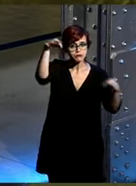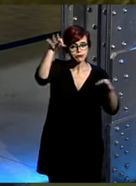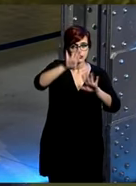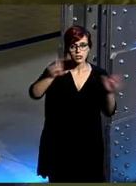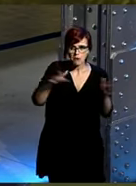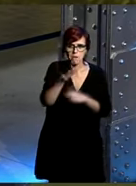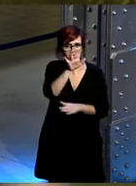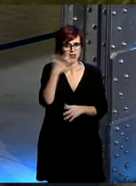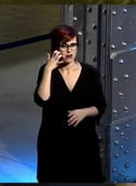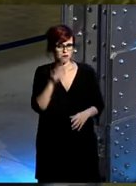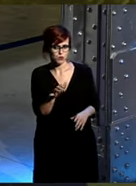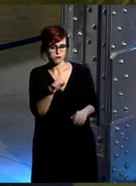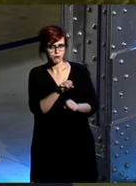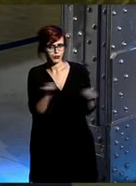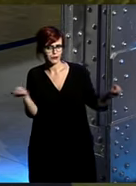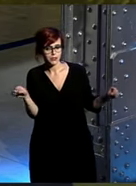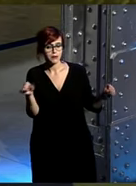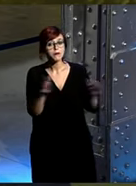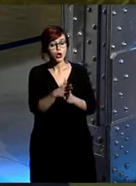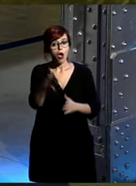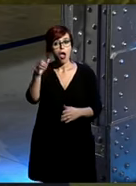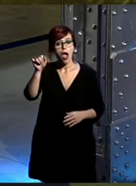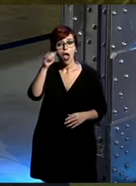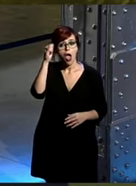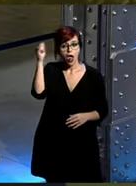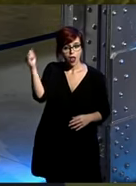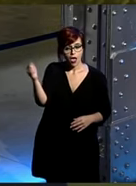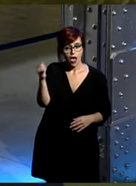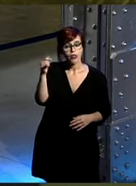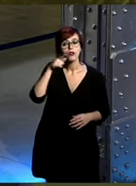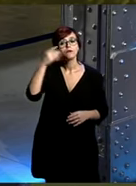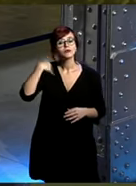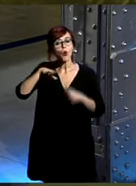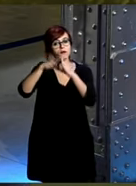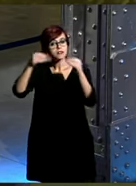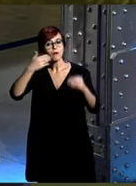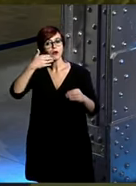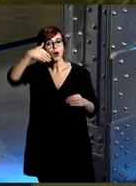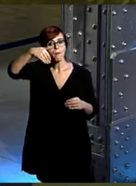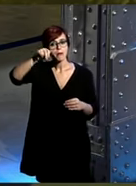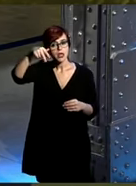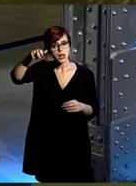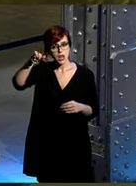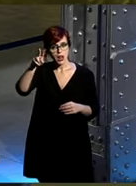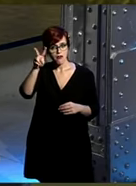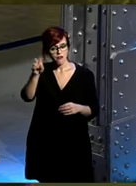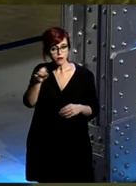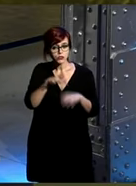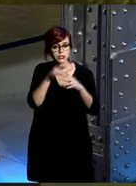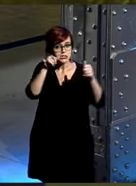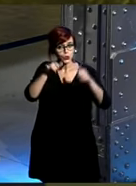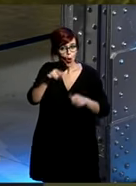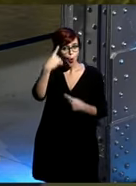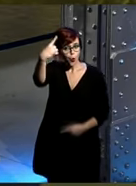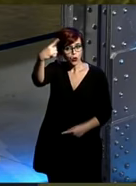parece imposible, pero los ejemplos que ha mostrado Alejandro, Minerva, etcétera, etcétera, ¿qué titulaciones tienen? Bueno, tienen